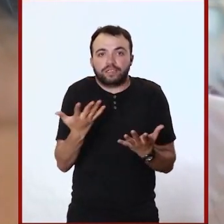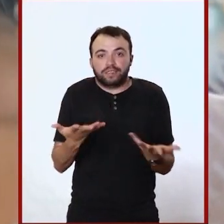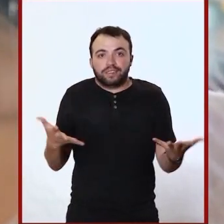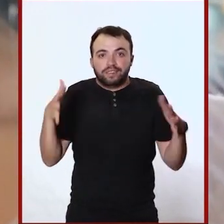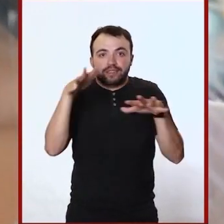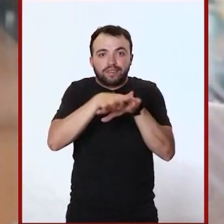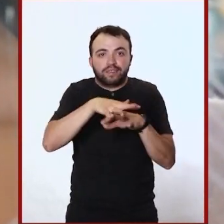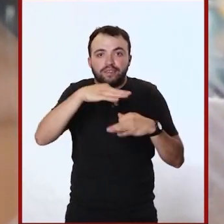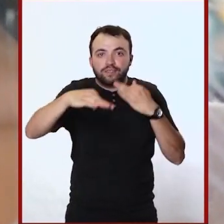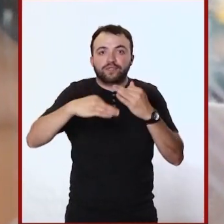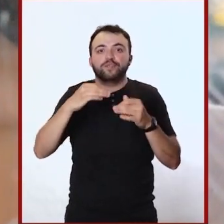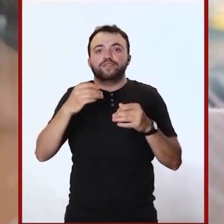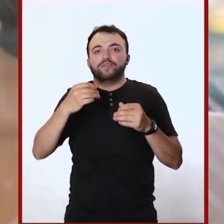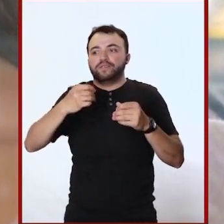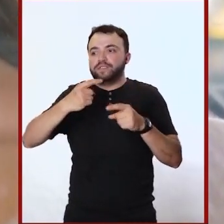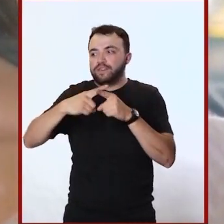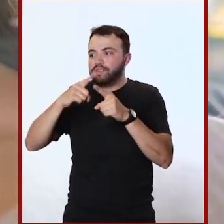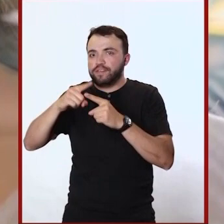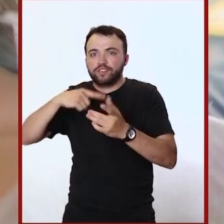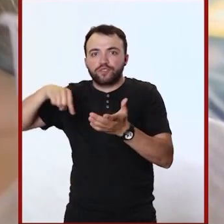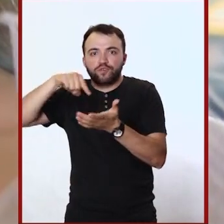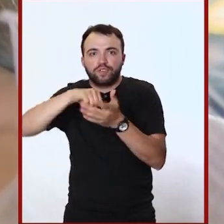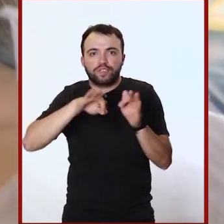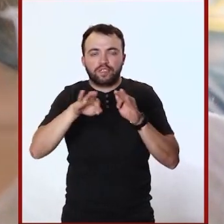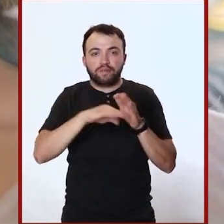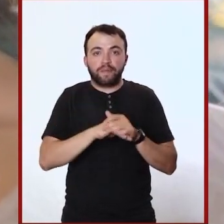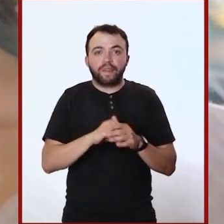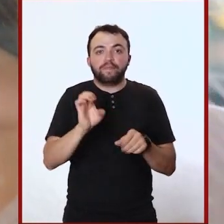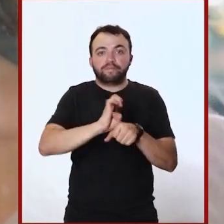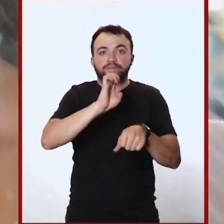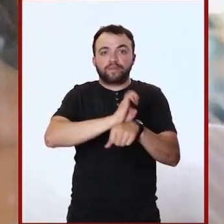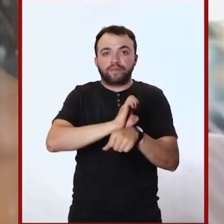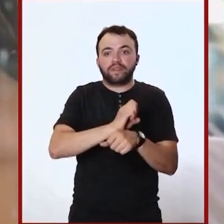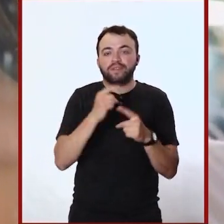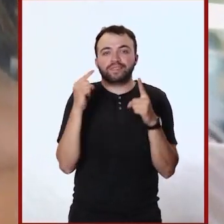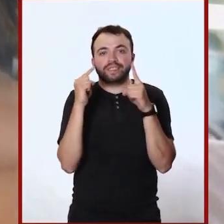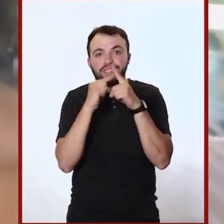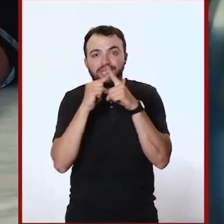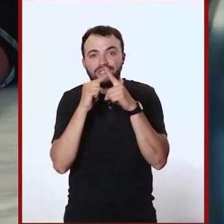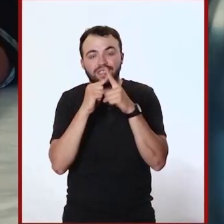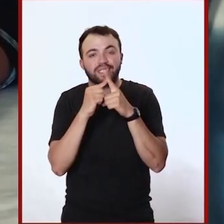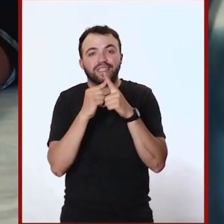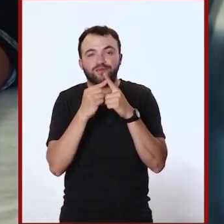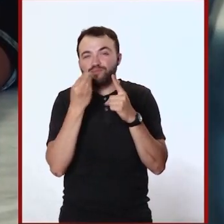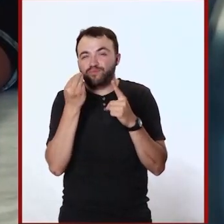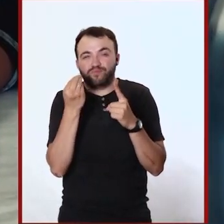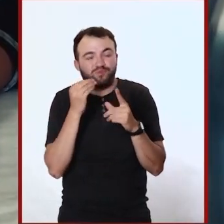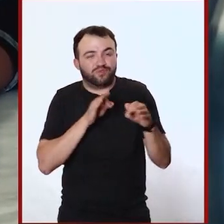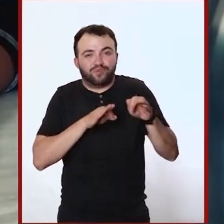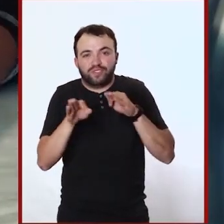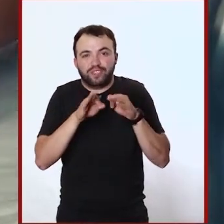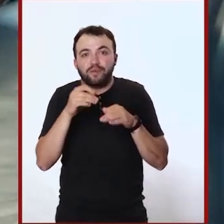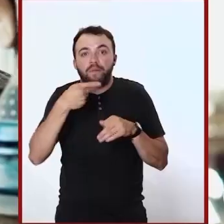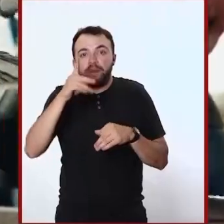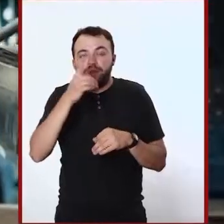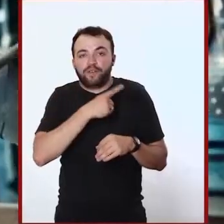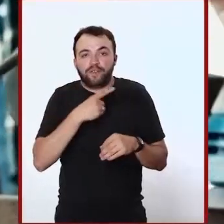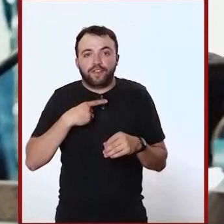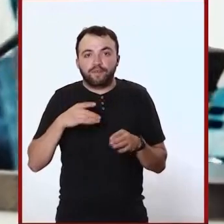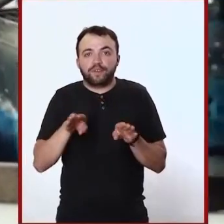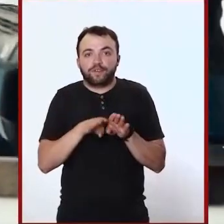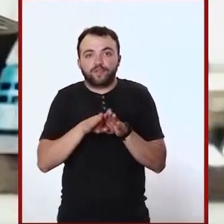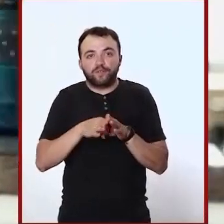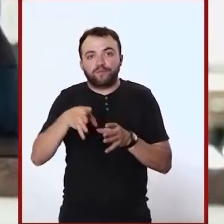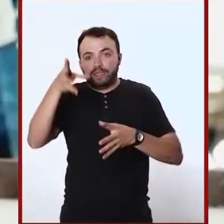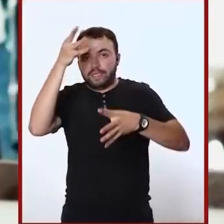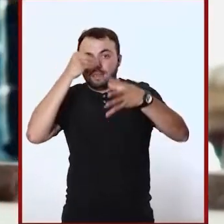de trabajo. Entonces, es una tarea compartida entre diferentes sectores, además de reconocer que ya existe una ley y un marco,